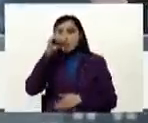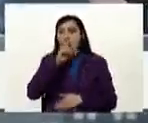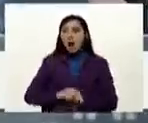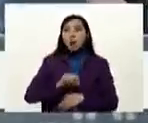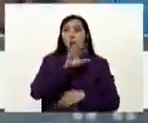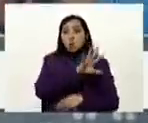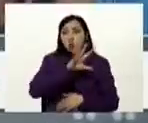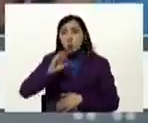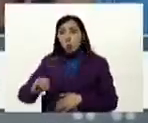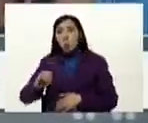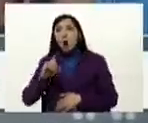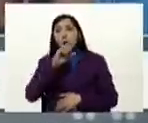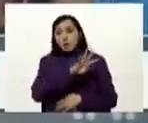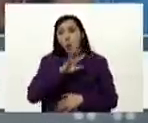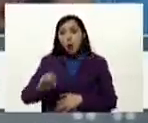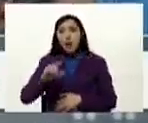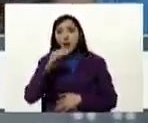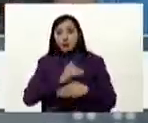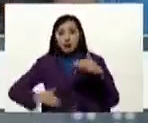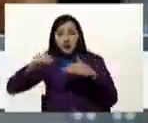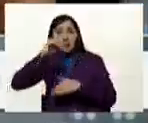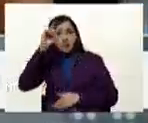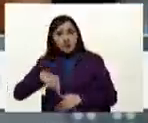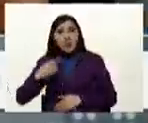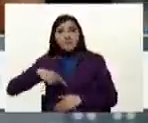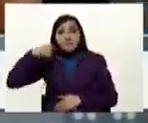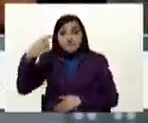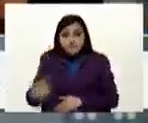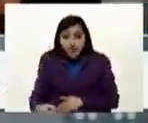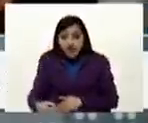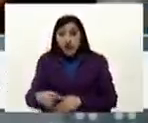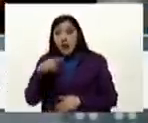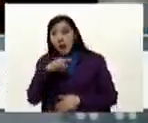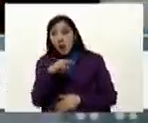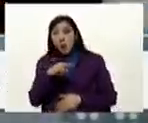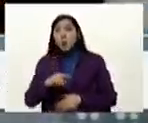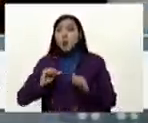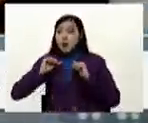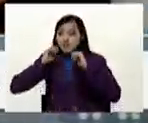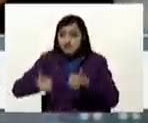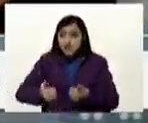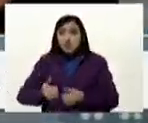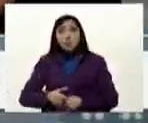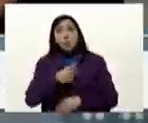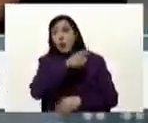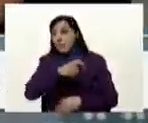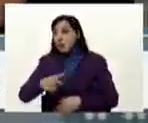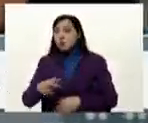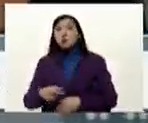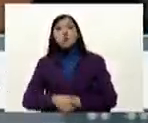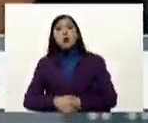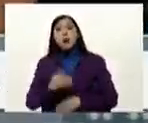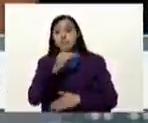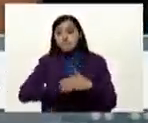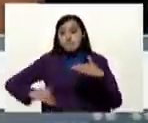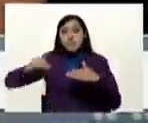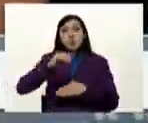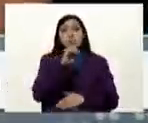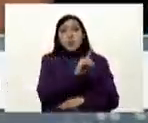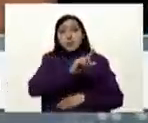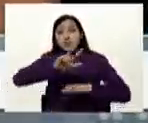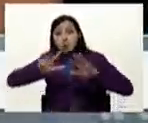luego mayores de 40 años, y a partir de mañana estamos recibiendo a cualquier persona mayor de 18